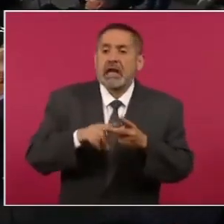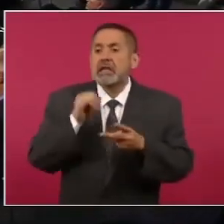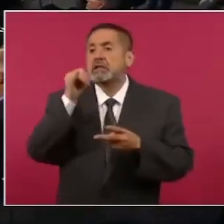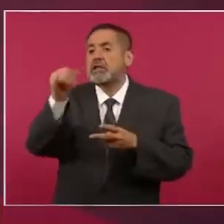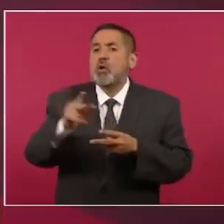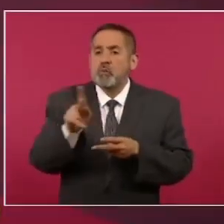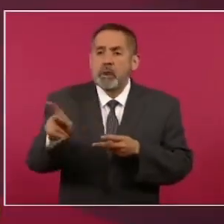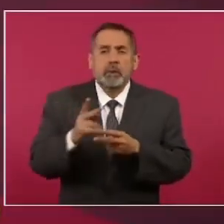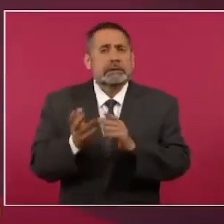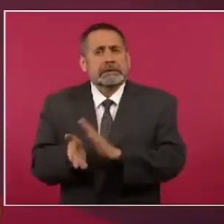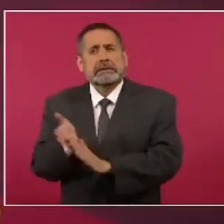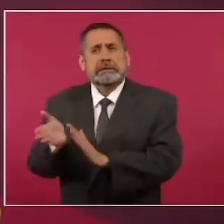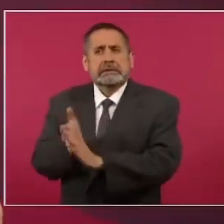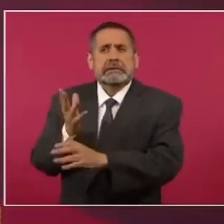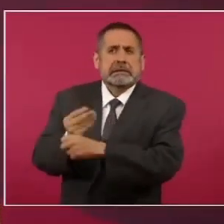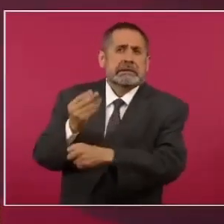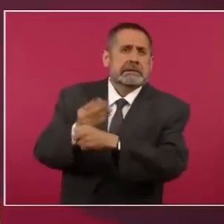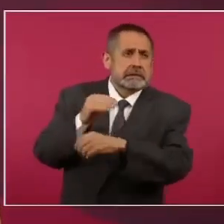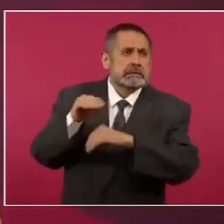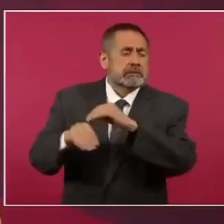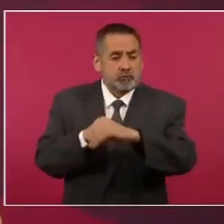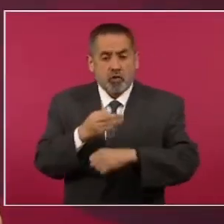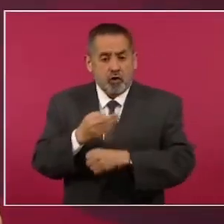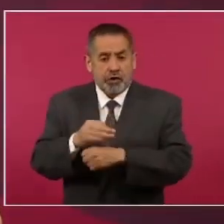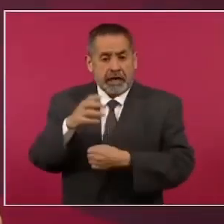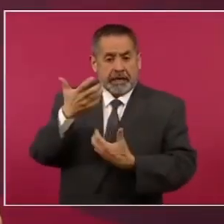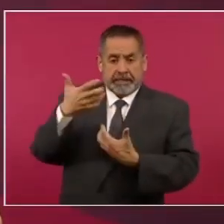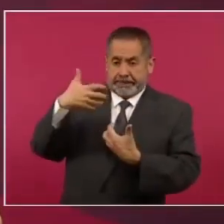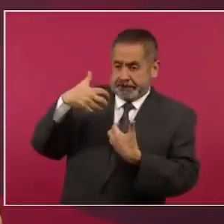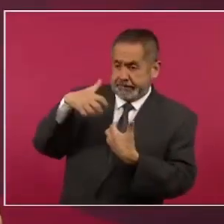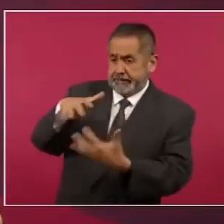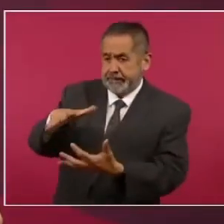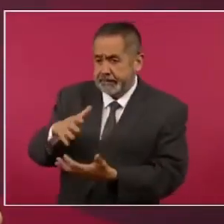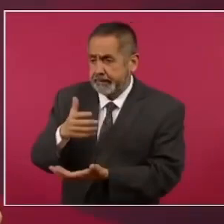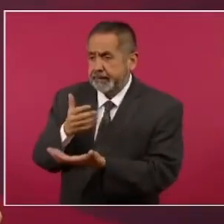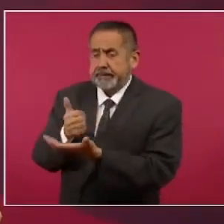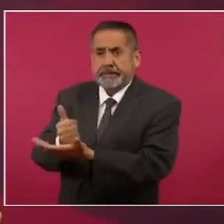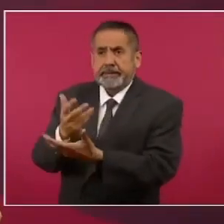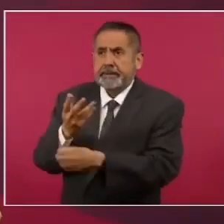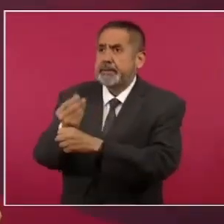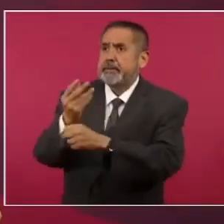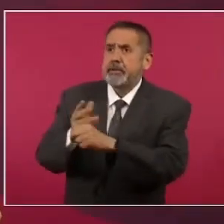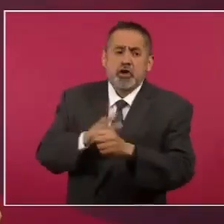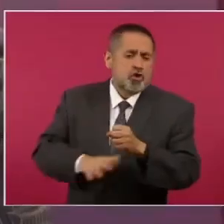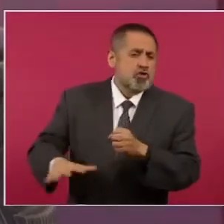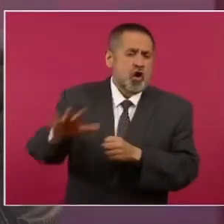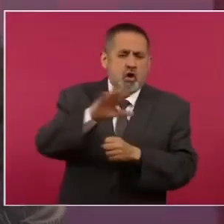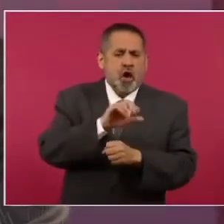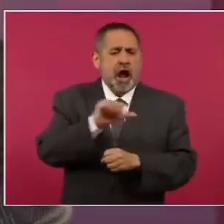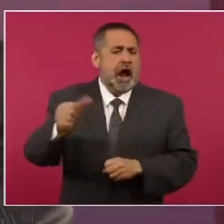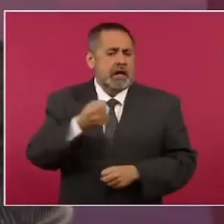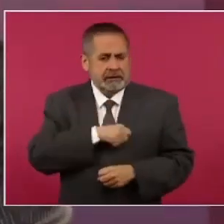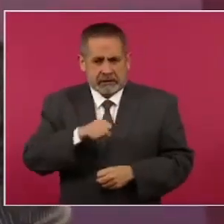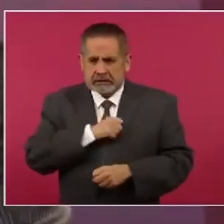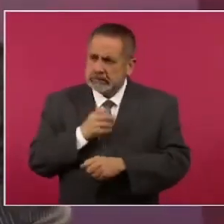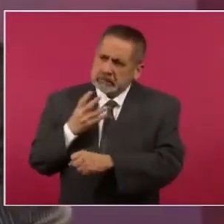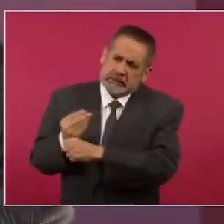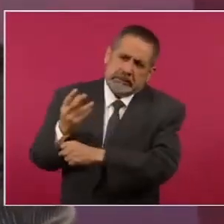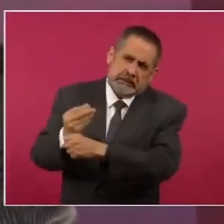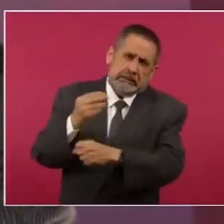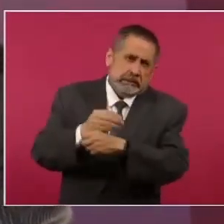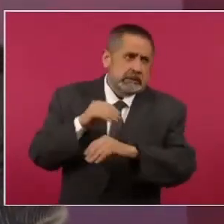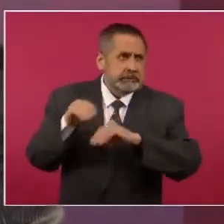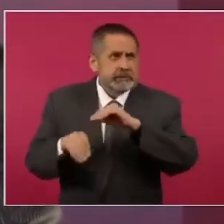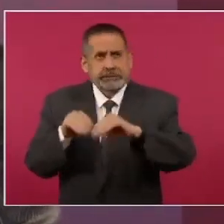está invirtiendo en mejorar toda la infraestructura de salud.